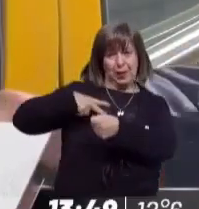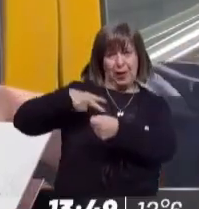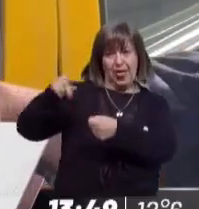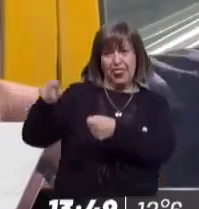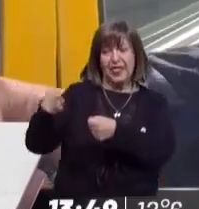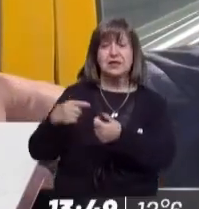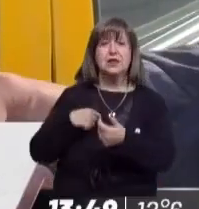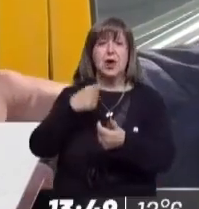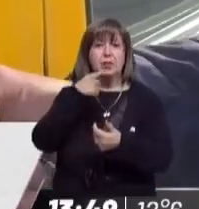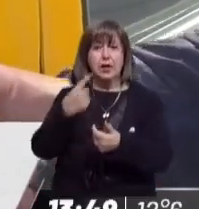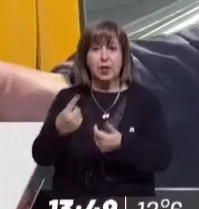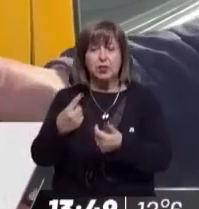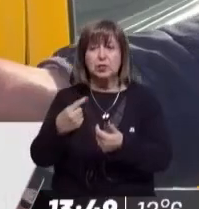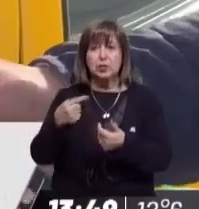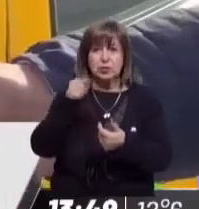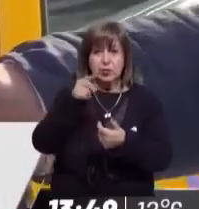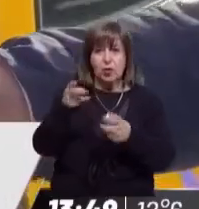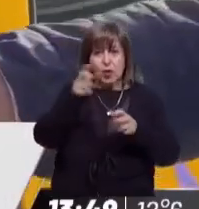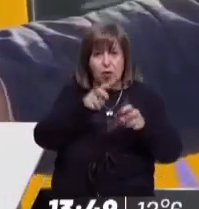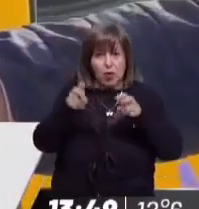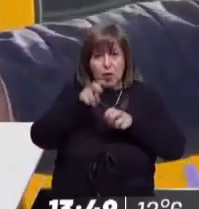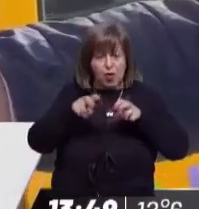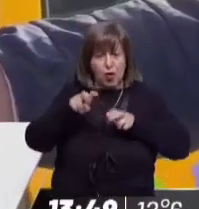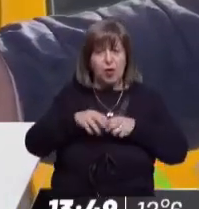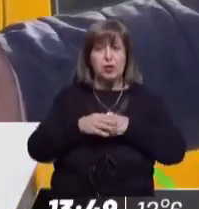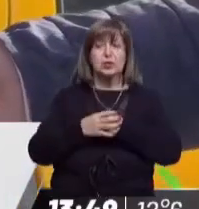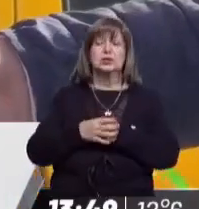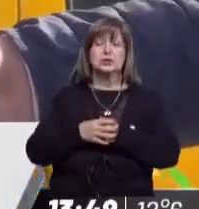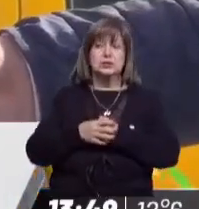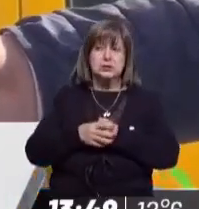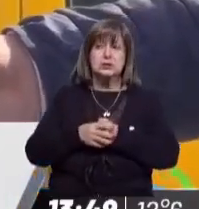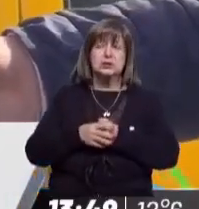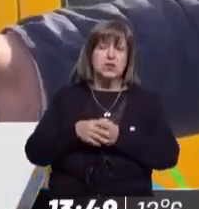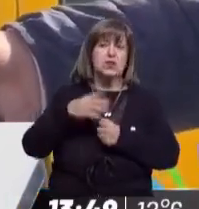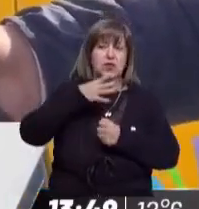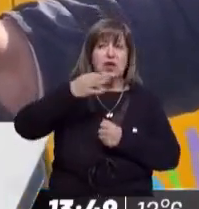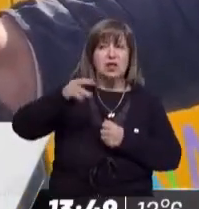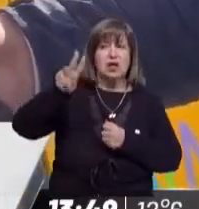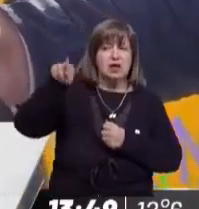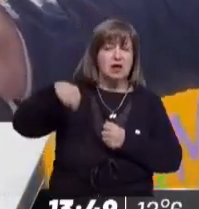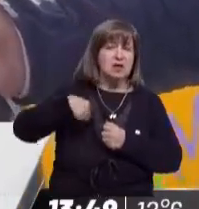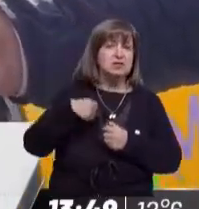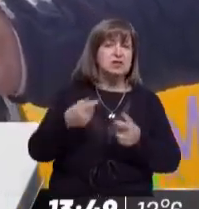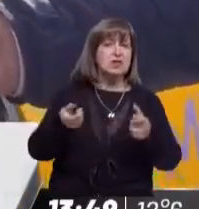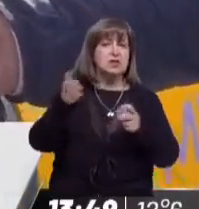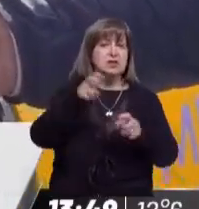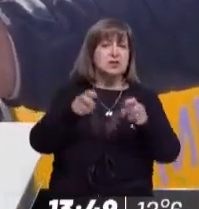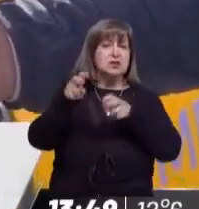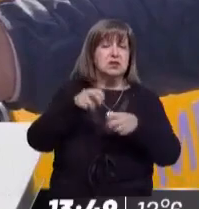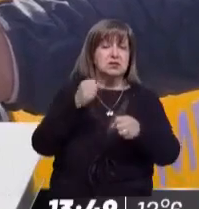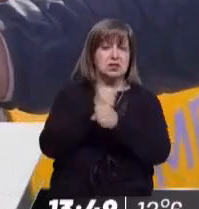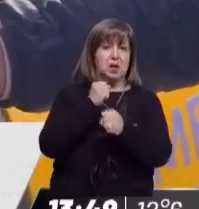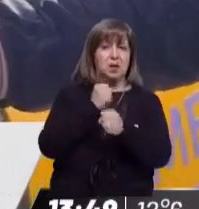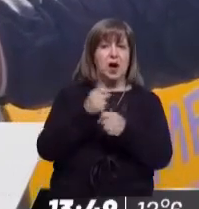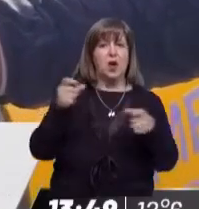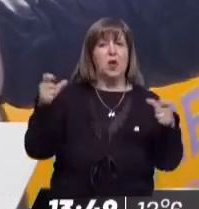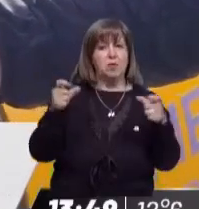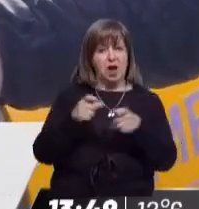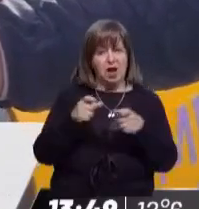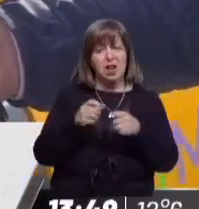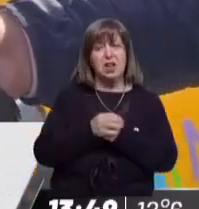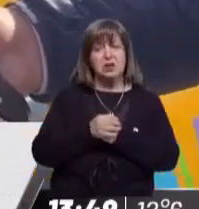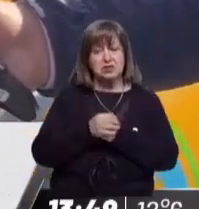taxis? Sí, la verdad que se siente un montón la baja de laburo. Ha bajado un